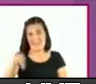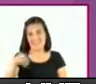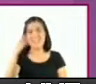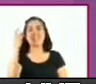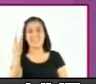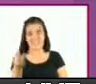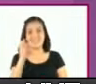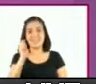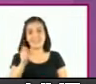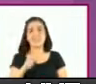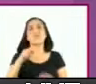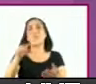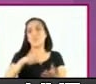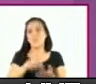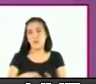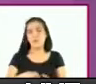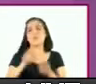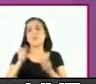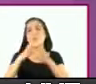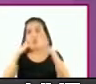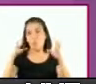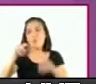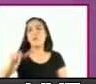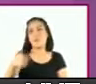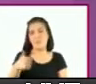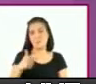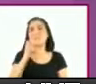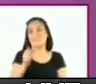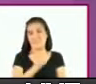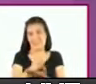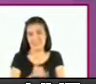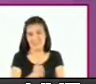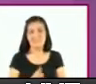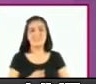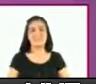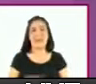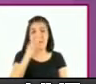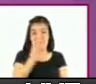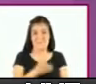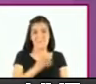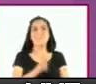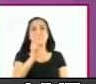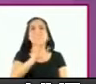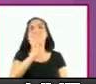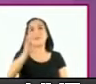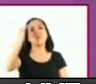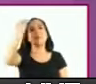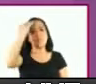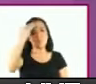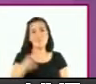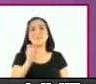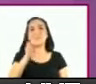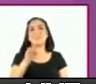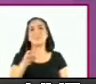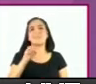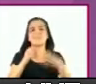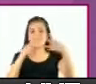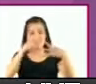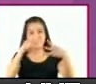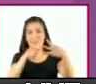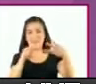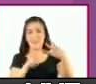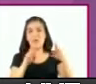ocupa el lugar 12, que también es un globo azul. Hasta ahora conocemos 3 términos de la